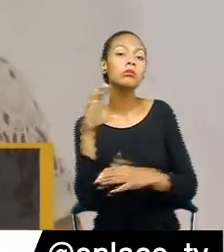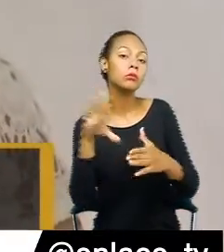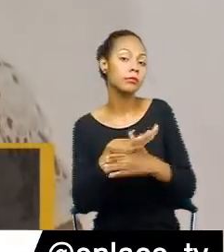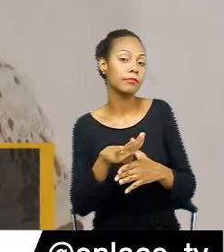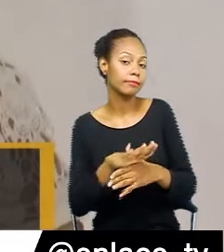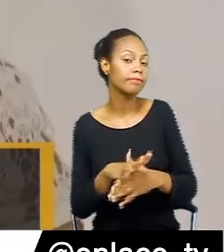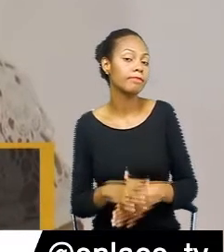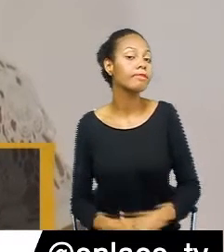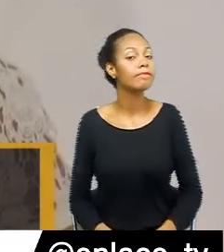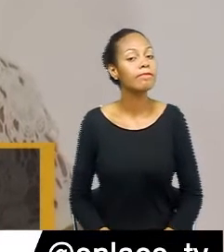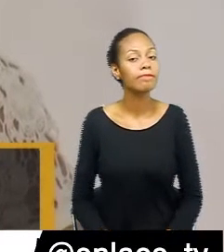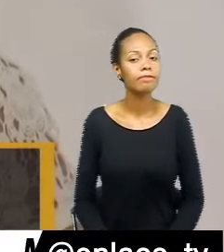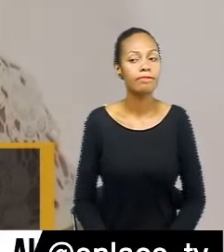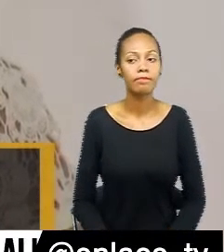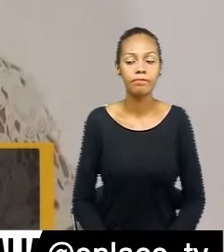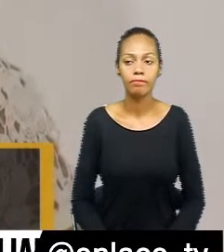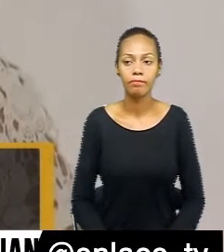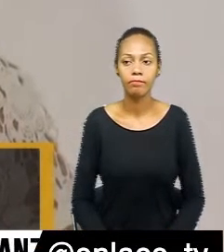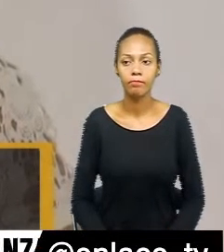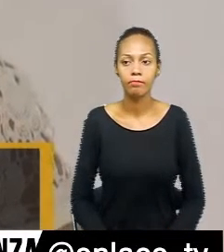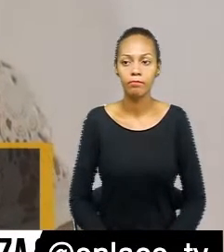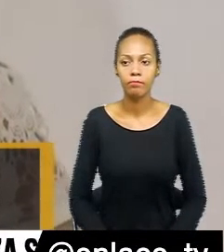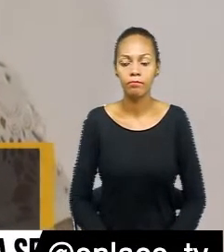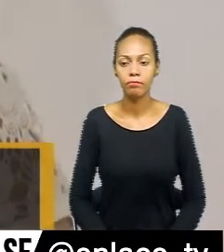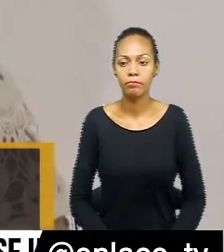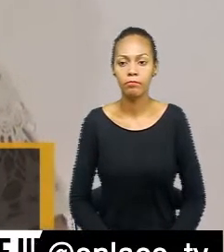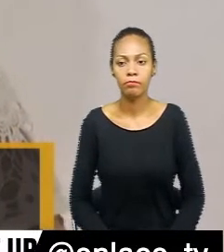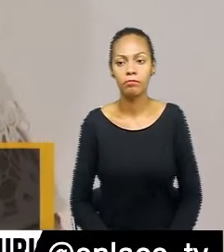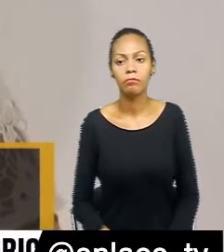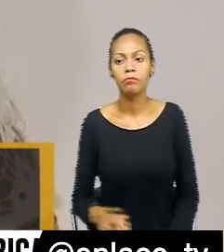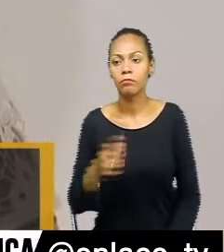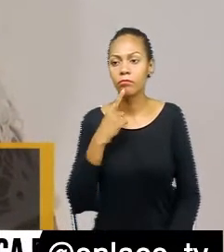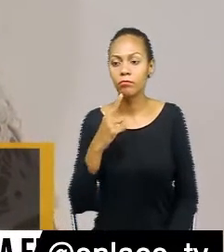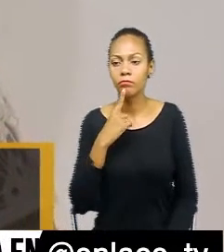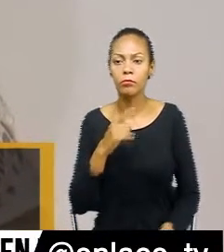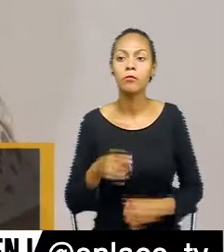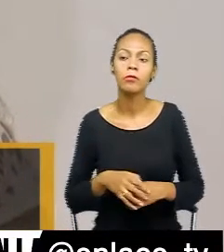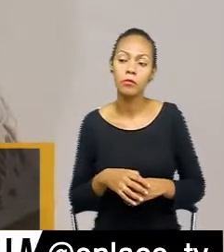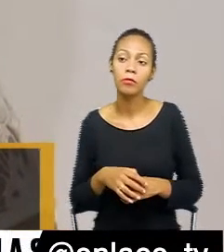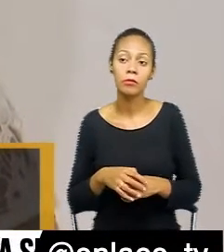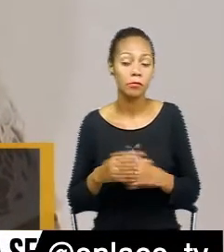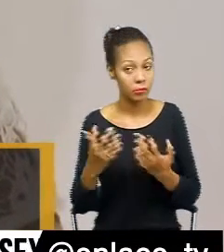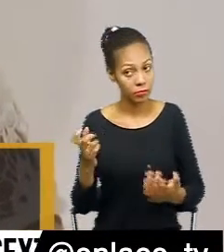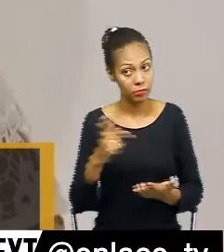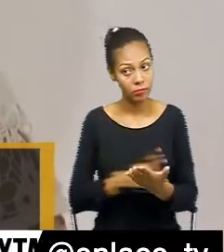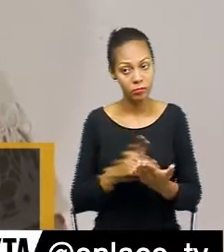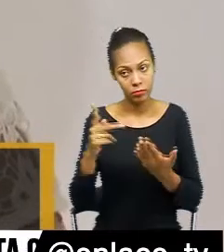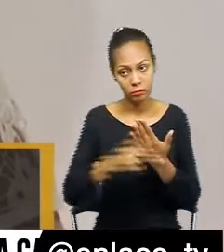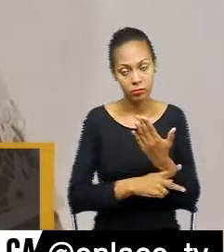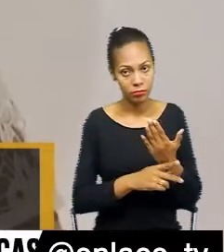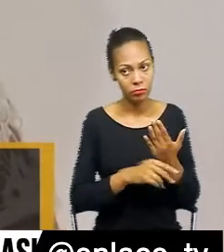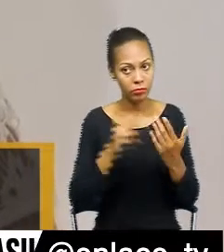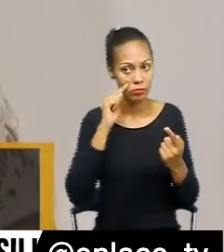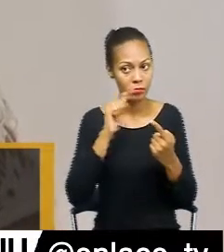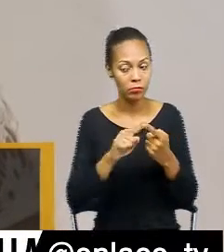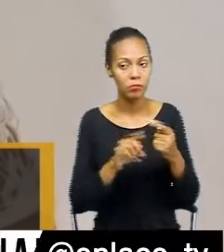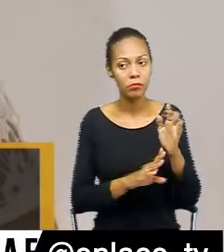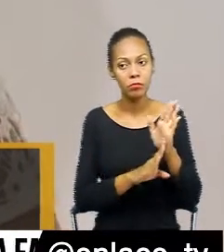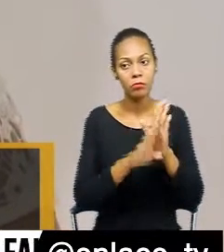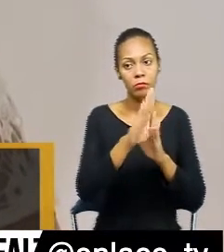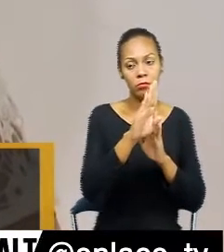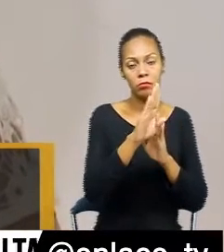Como reto, pues muchos, pero uno de ellos es poder gestionar proyectos para contribuir al desarrollo del tejido social y